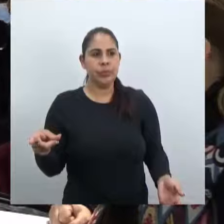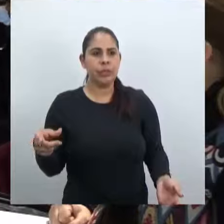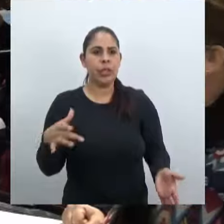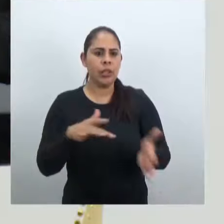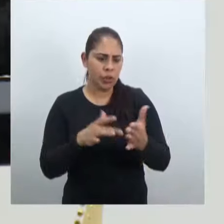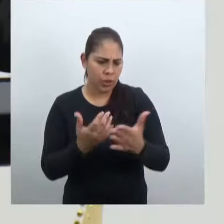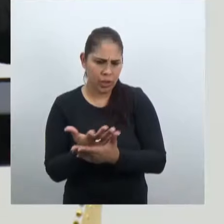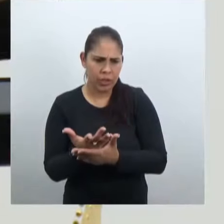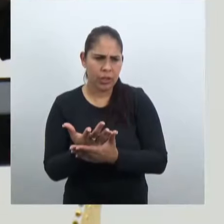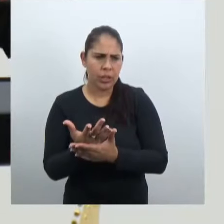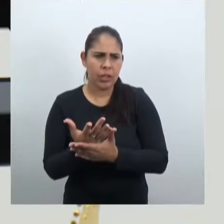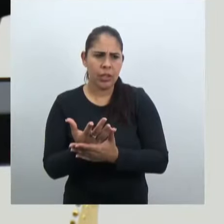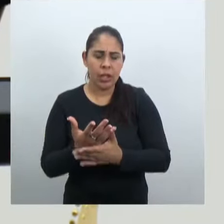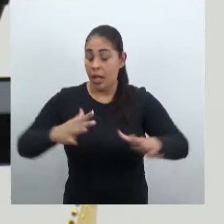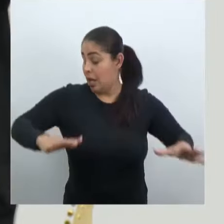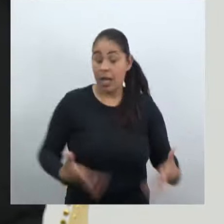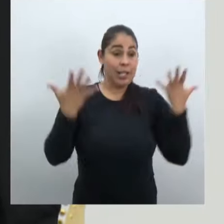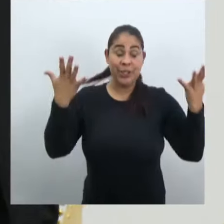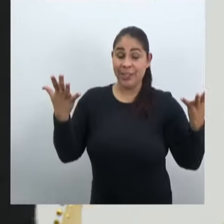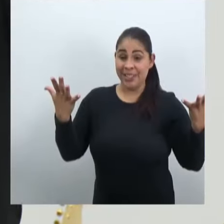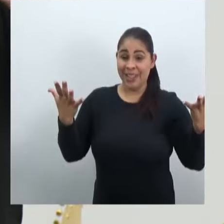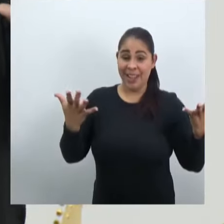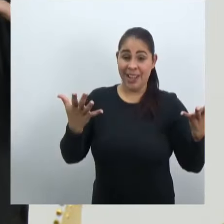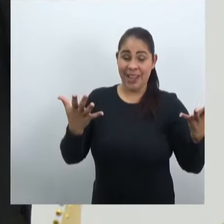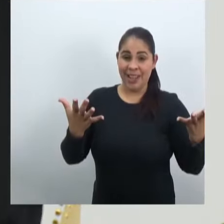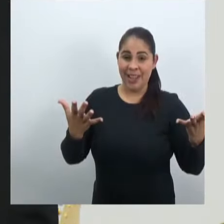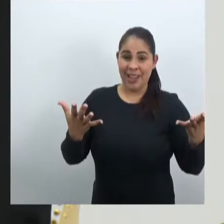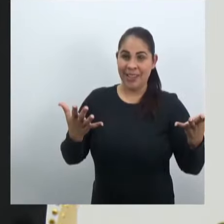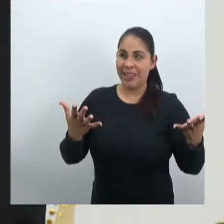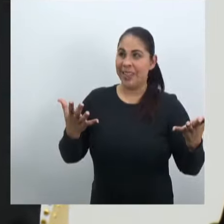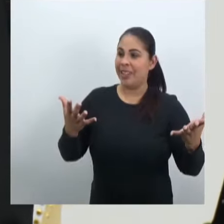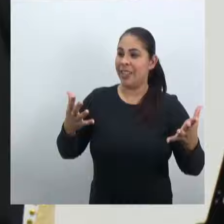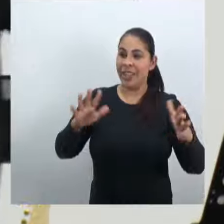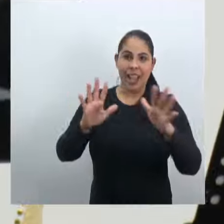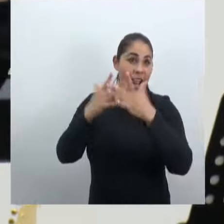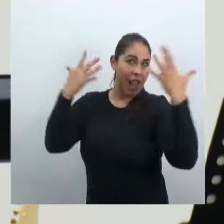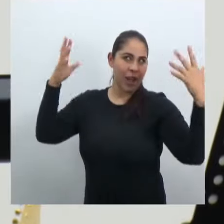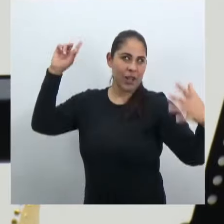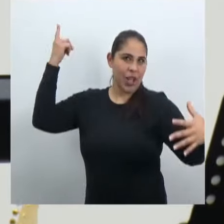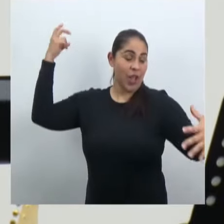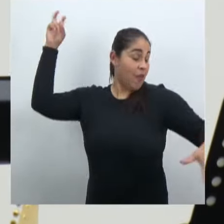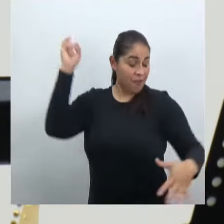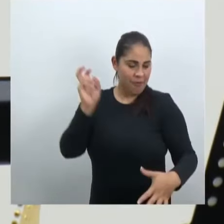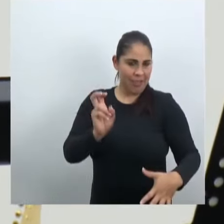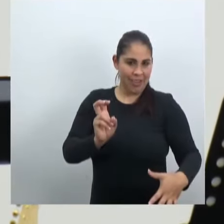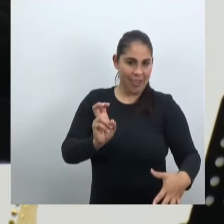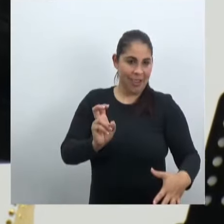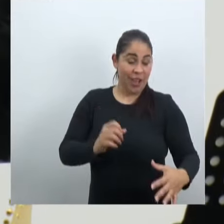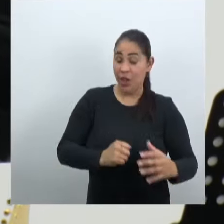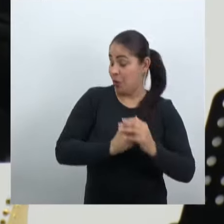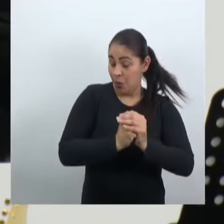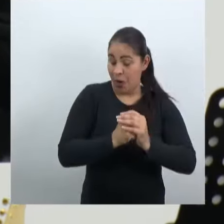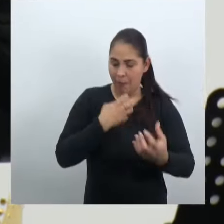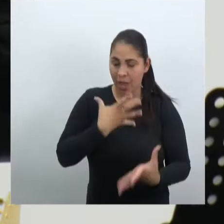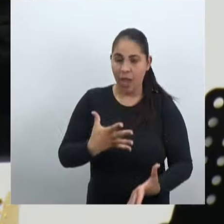días que dices aleluya y parece que la gloria de Dios baja, ¿es verdad, sí o no? Pero hay días que dices aleluya